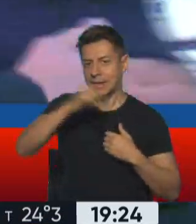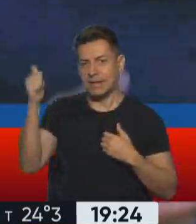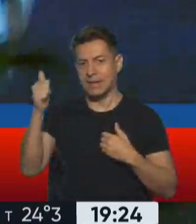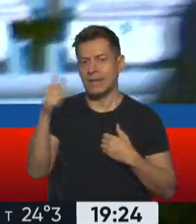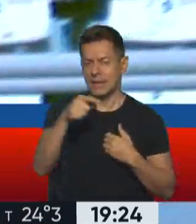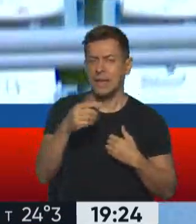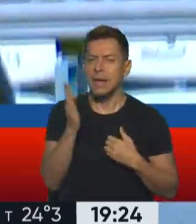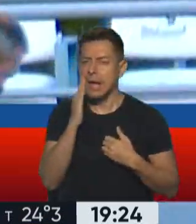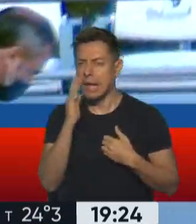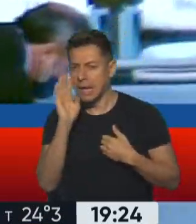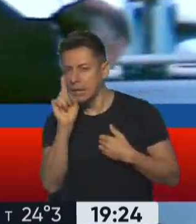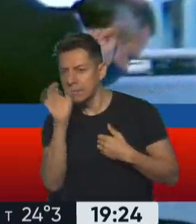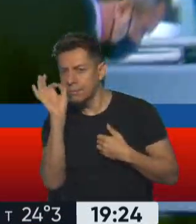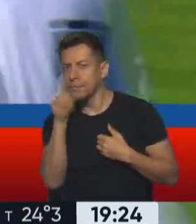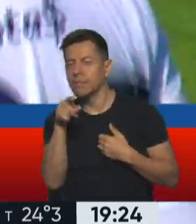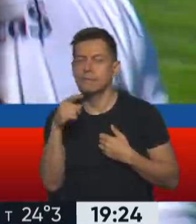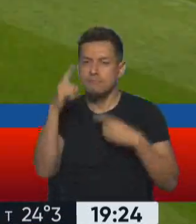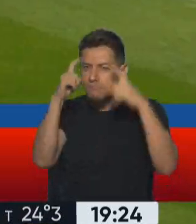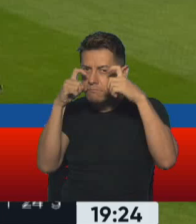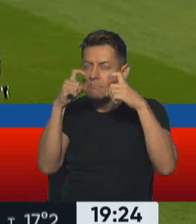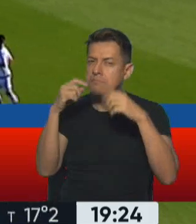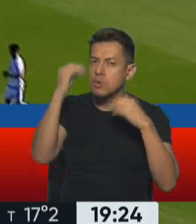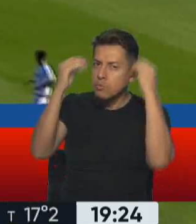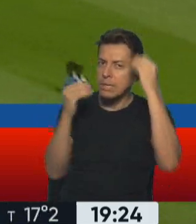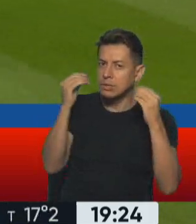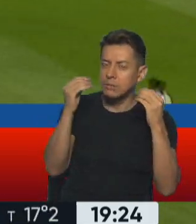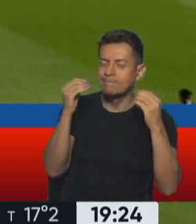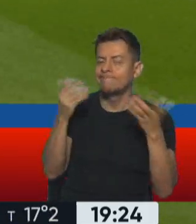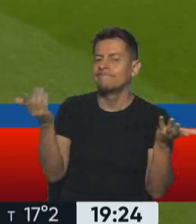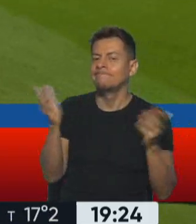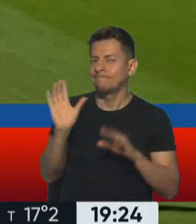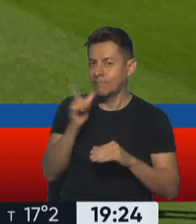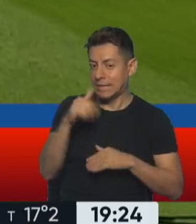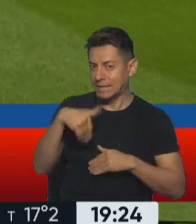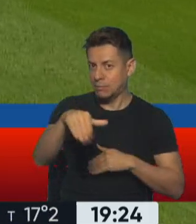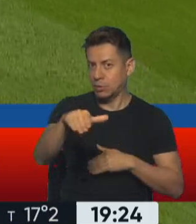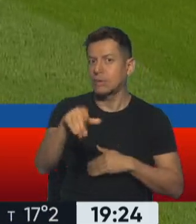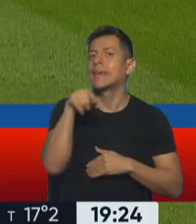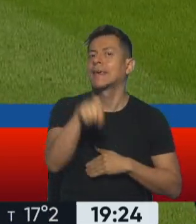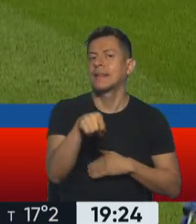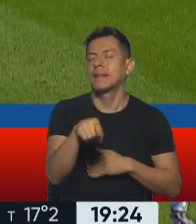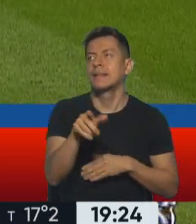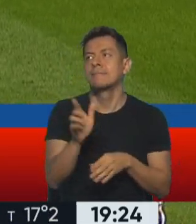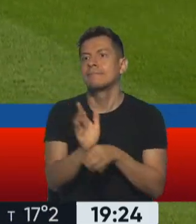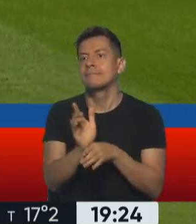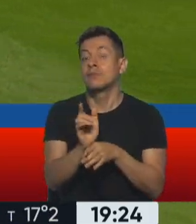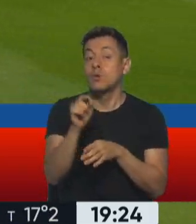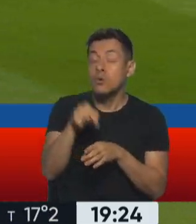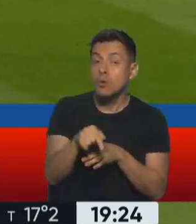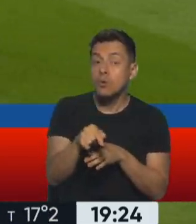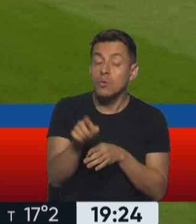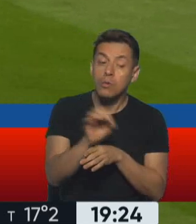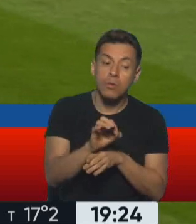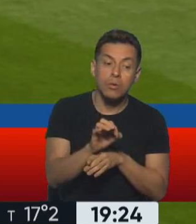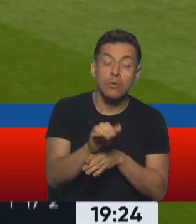repito la conferencia de prensa que suspendió el mismo entrenador lo que hace pensar que deje de ser al menos en el día de hoy o por lo